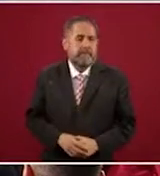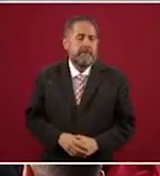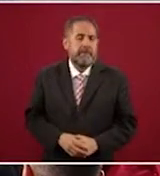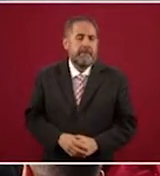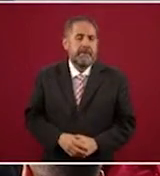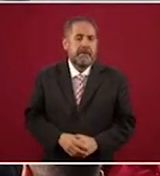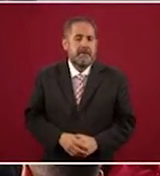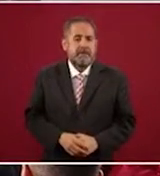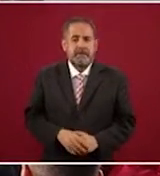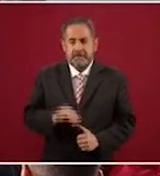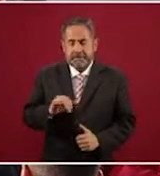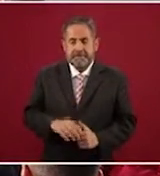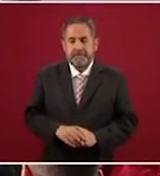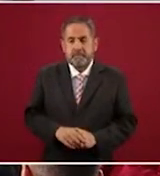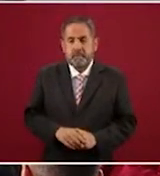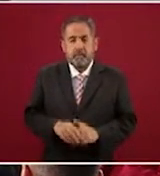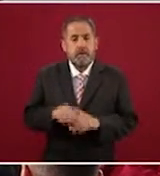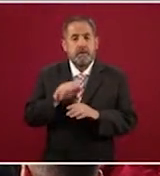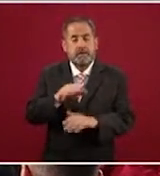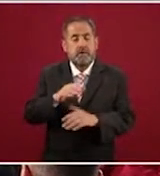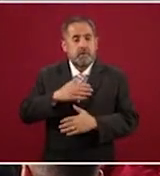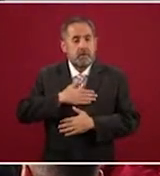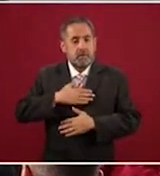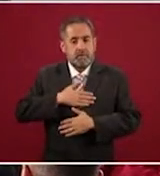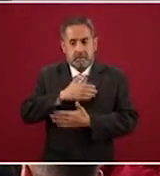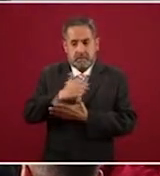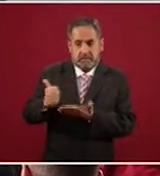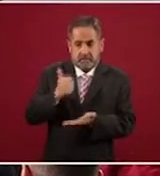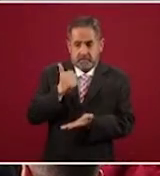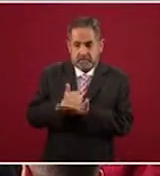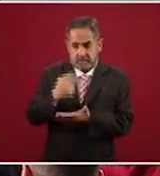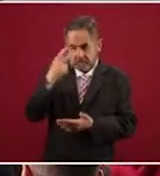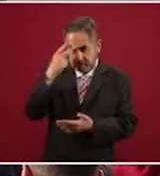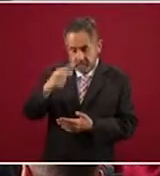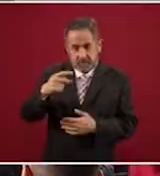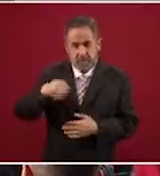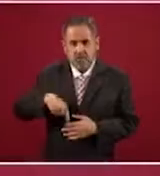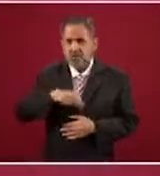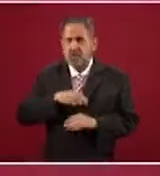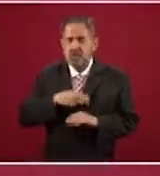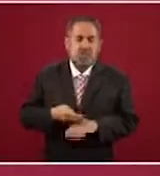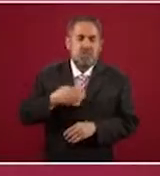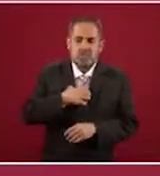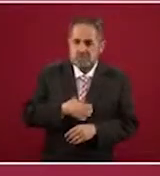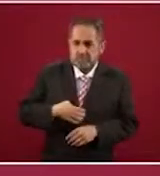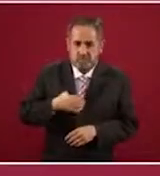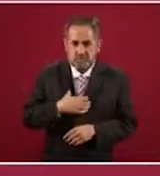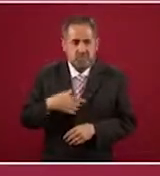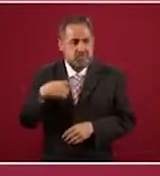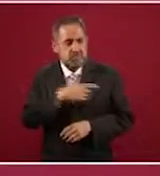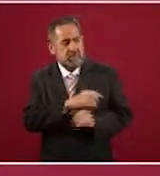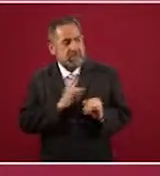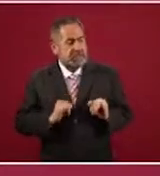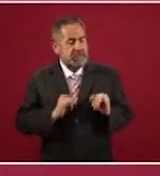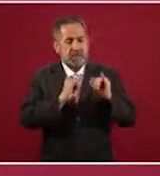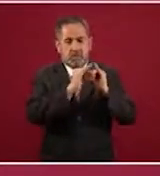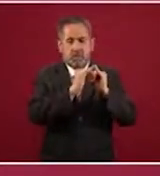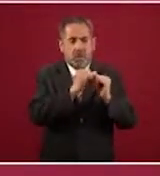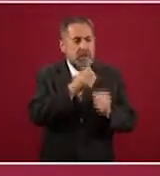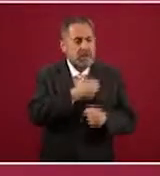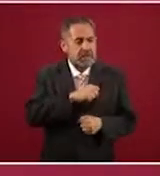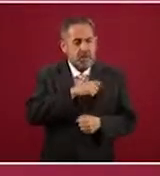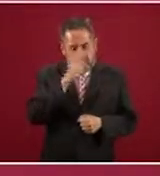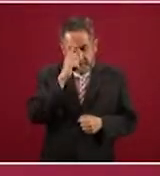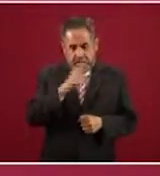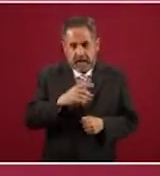Sí, en lo que corresponde a la Ciudad de México, nosotros estamos muy contentos con el Instituto de Salud para el